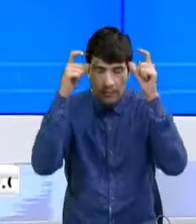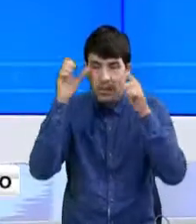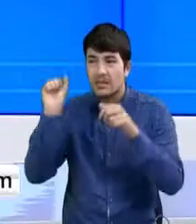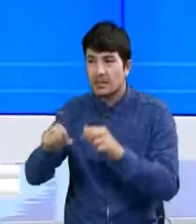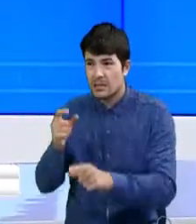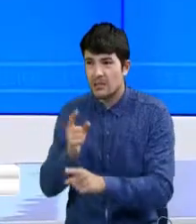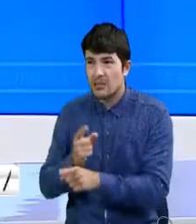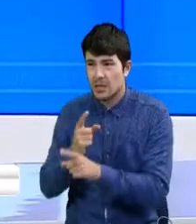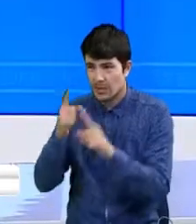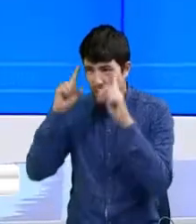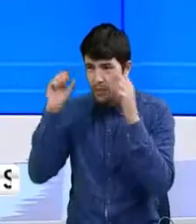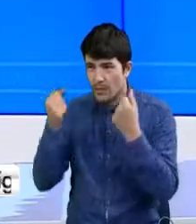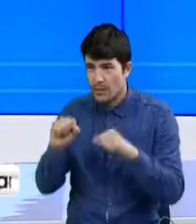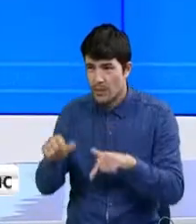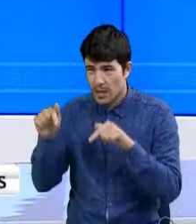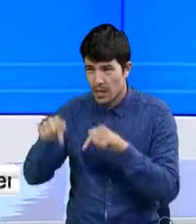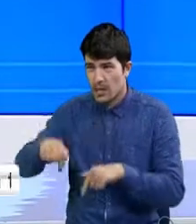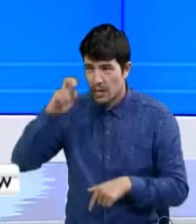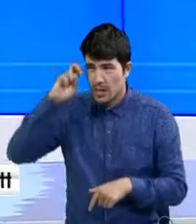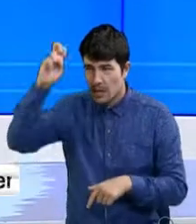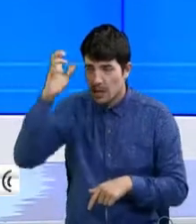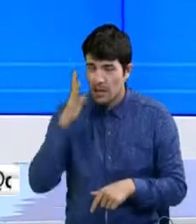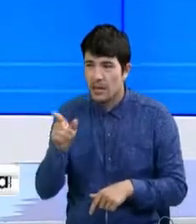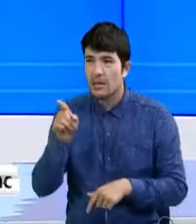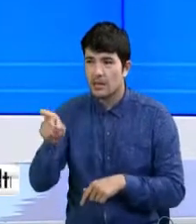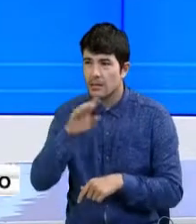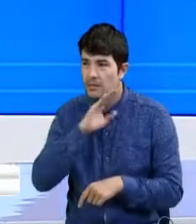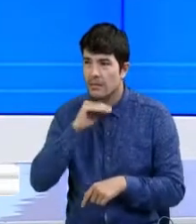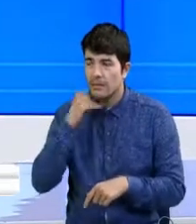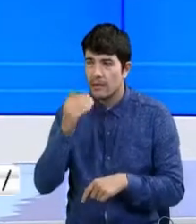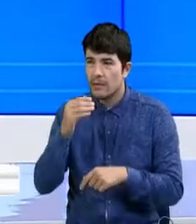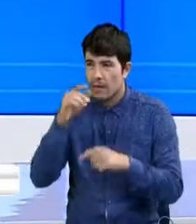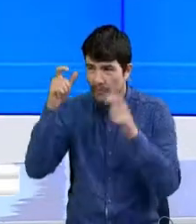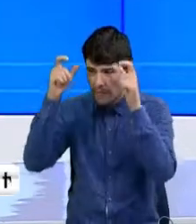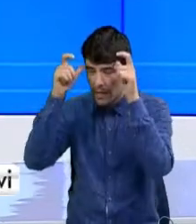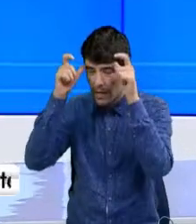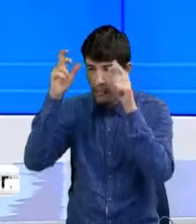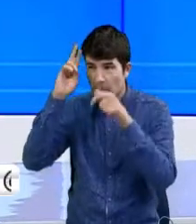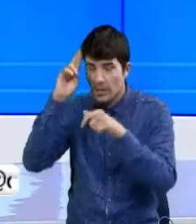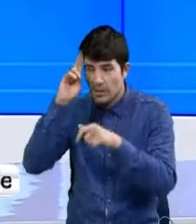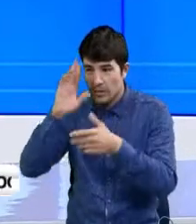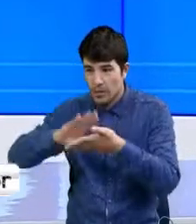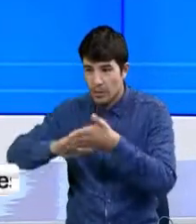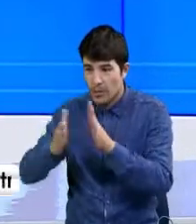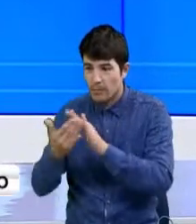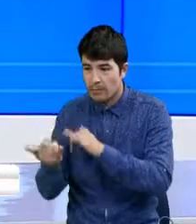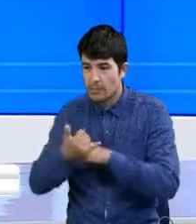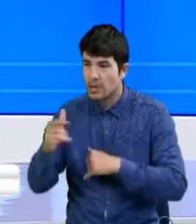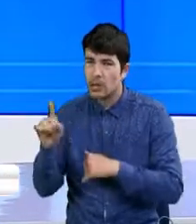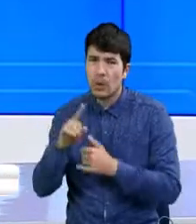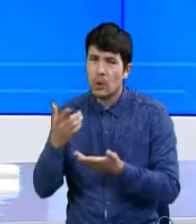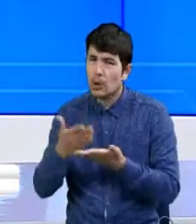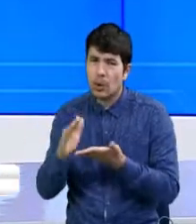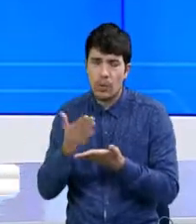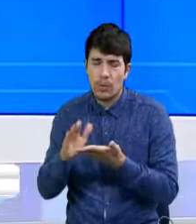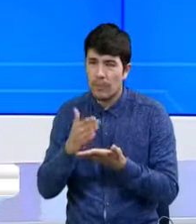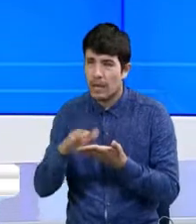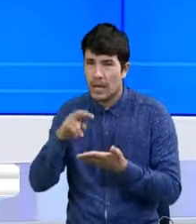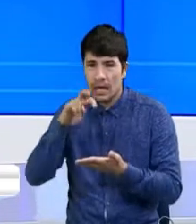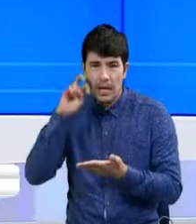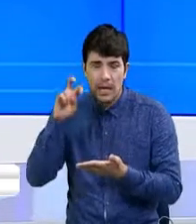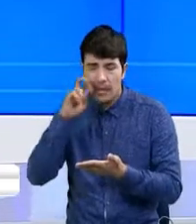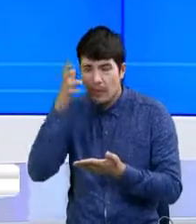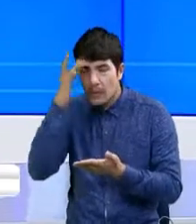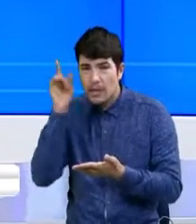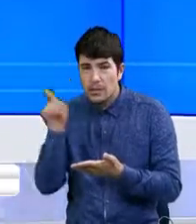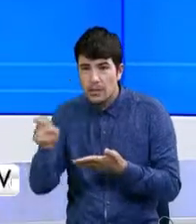definitivamente hay gran preocupación en el norte de Santander frente a este tema de la fiebre aftosa, ya que los habitantes de la región han dejado de comprar carne por temor a un posible contagio.